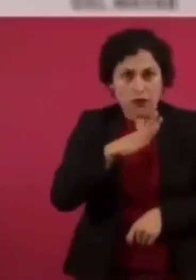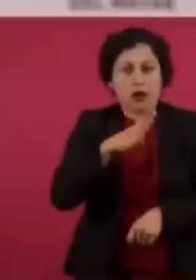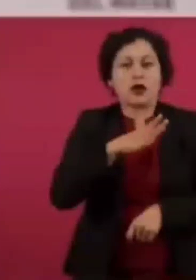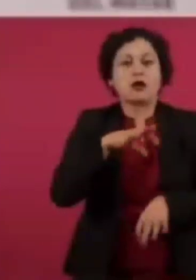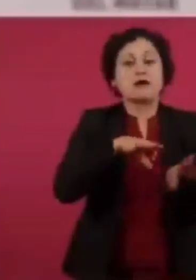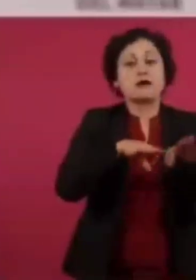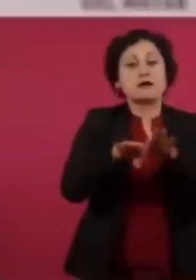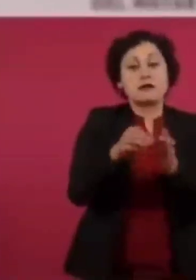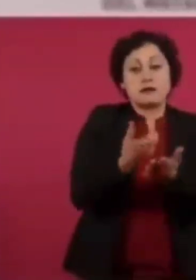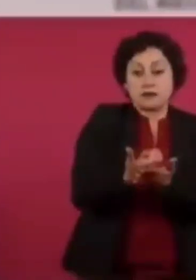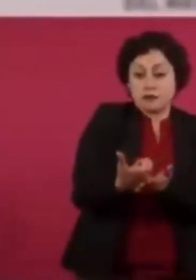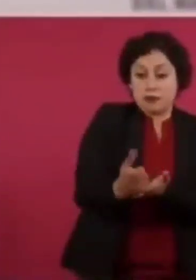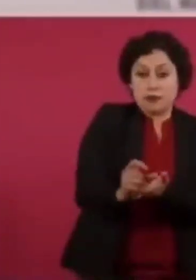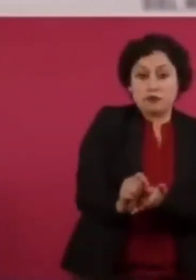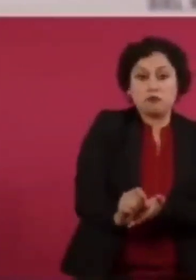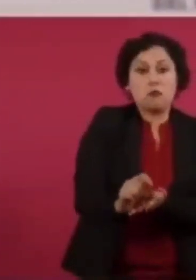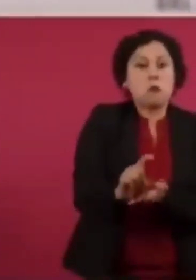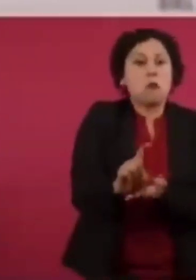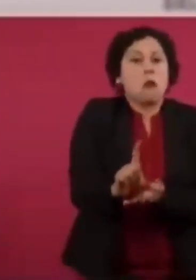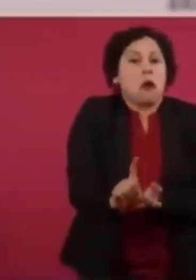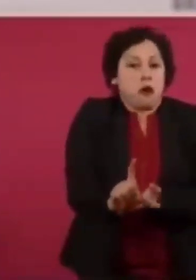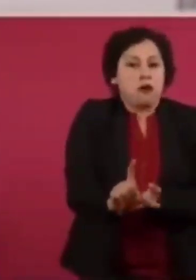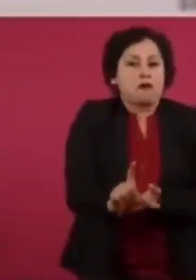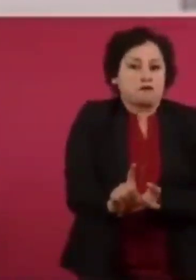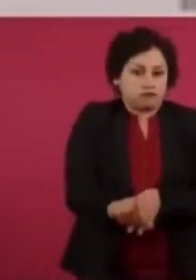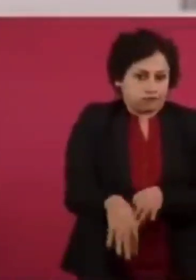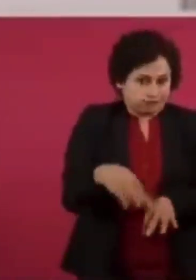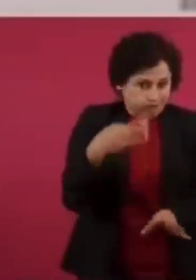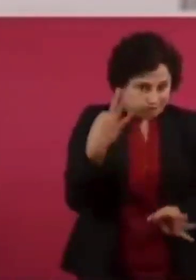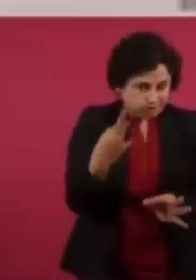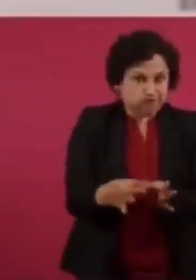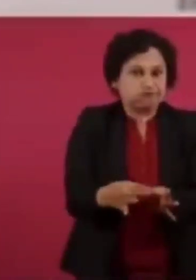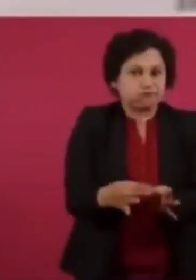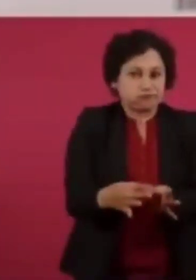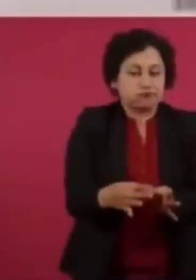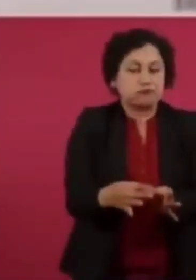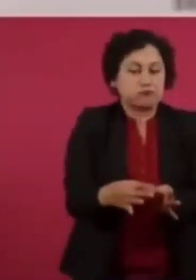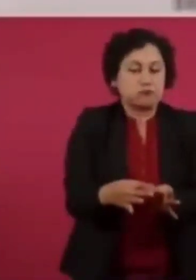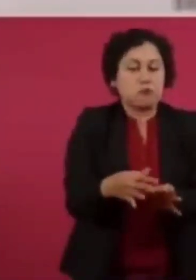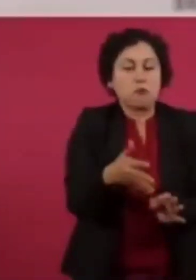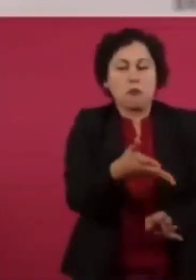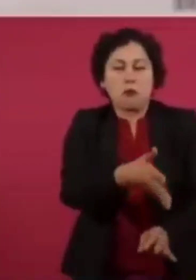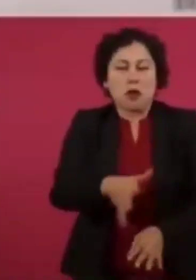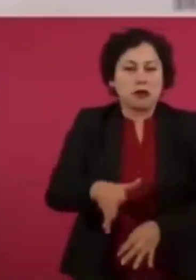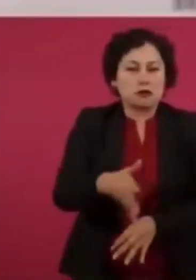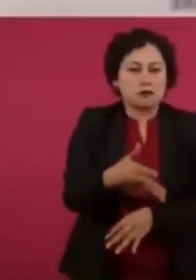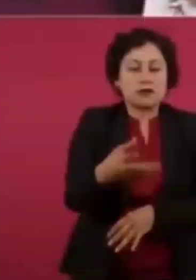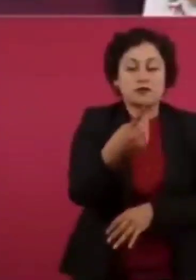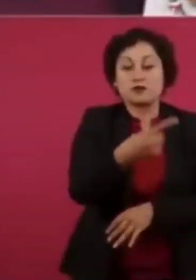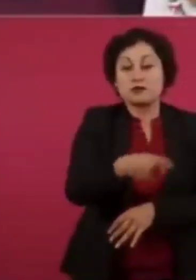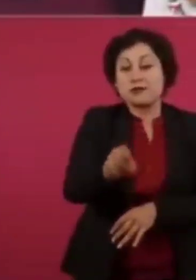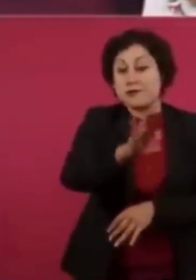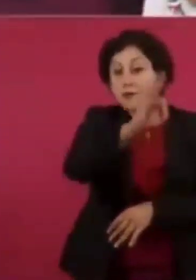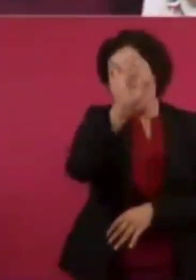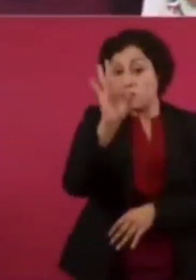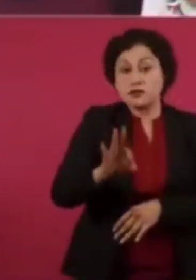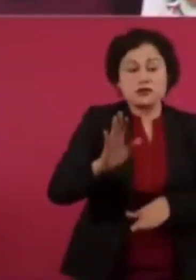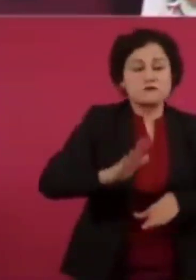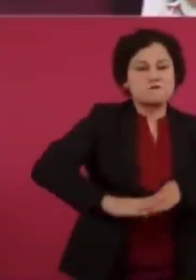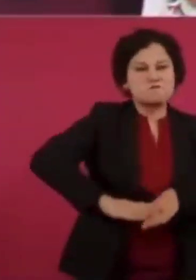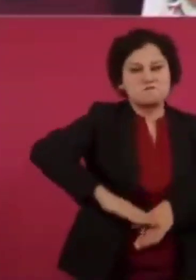Se ha incrementado el salario en México en términos reales más del 100%.